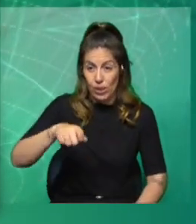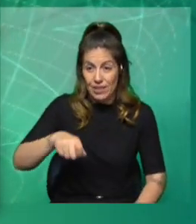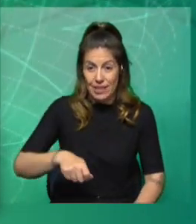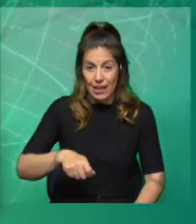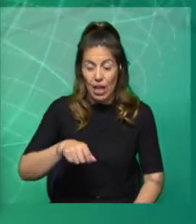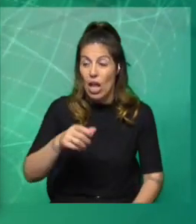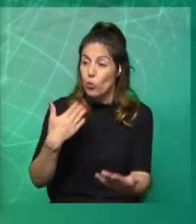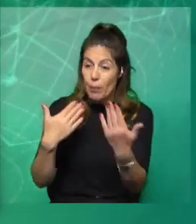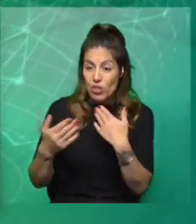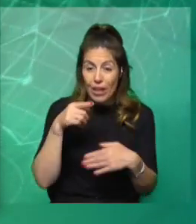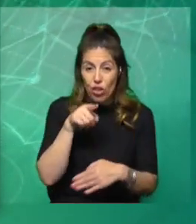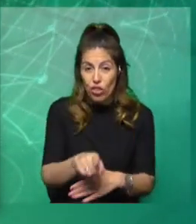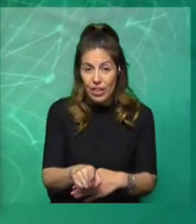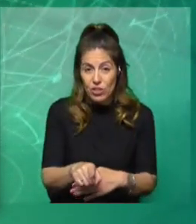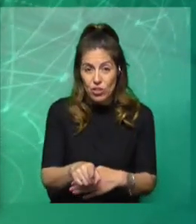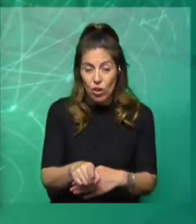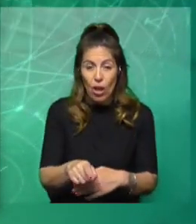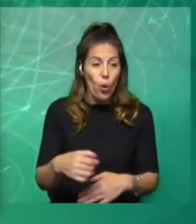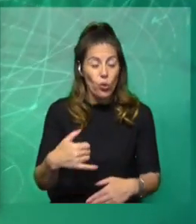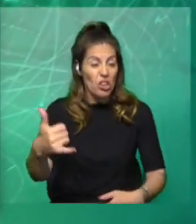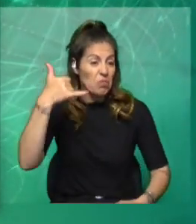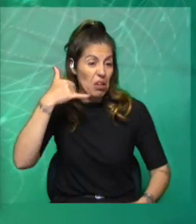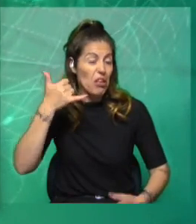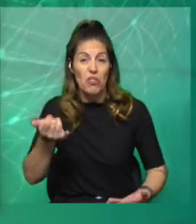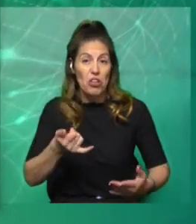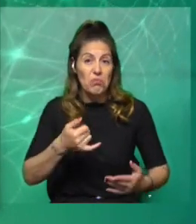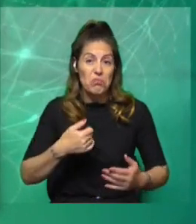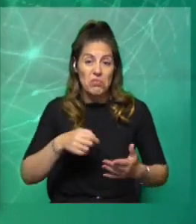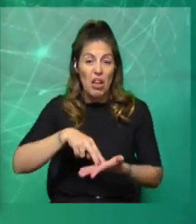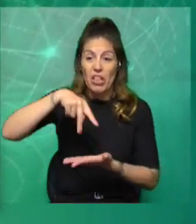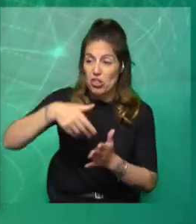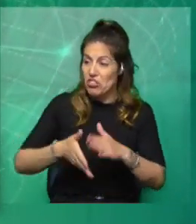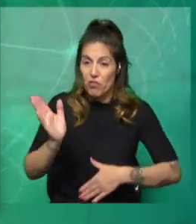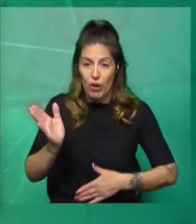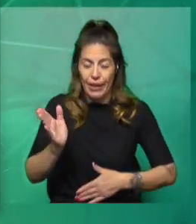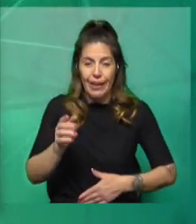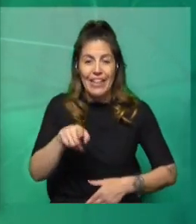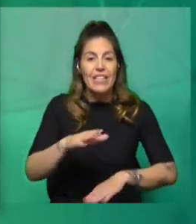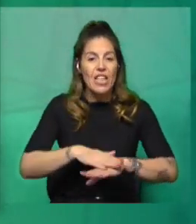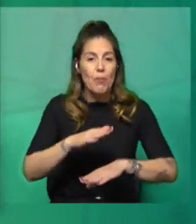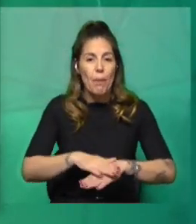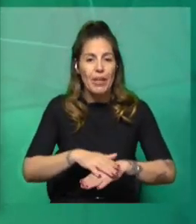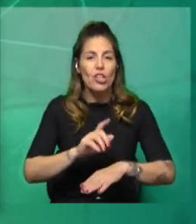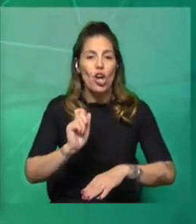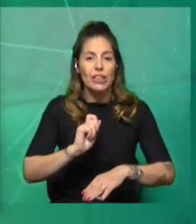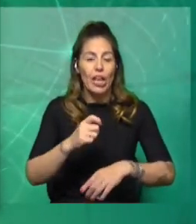cuando estuvimos hablando de eso, le sonó el teléfono, se levantó y se fue, y en ese momento quien toma la posta